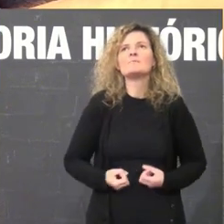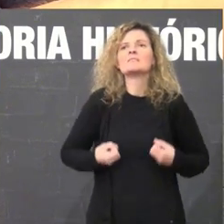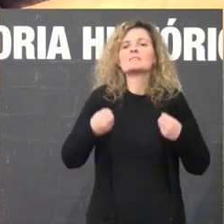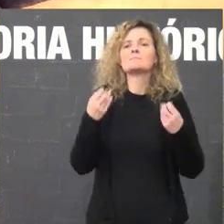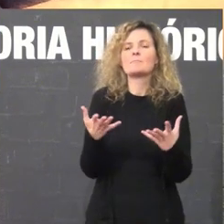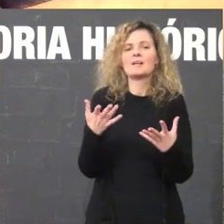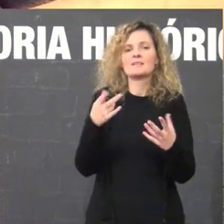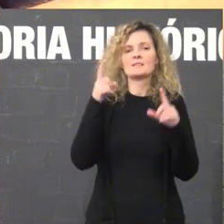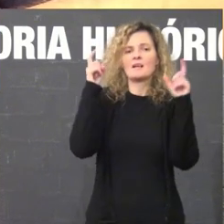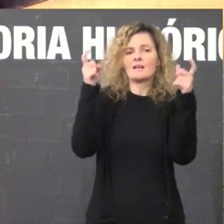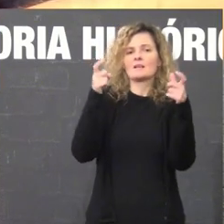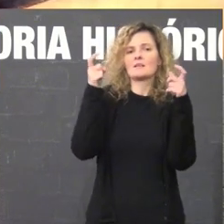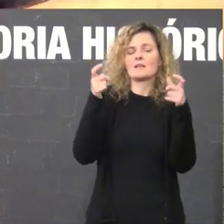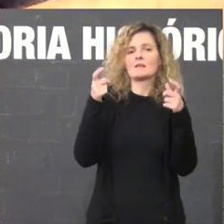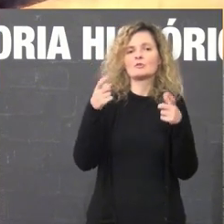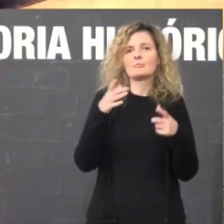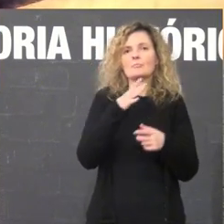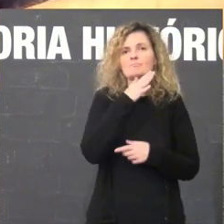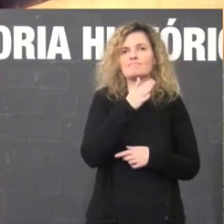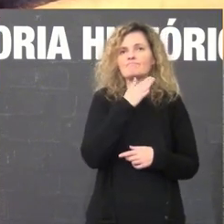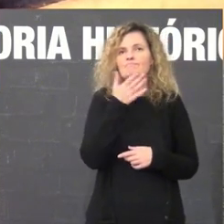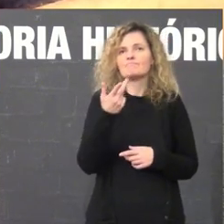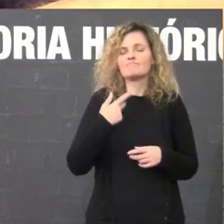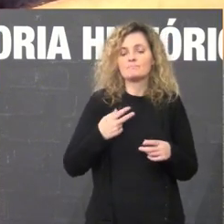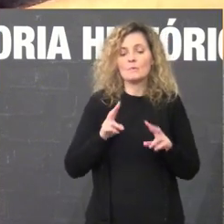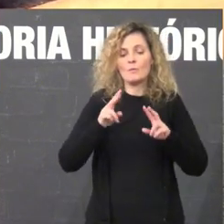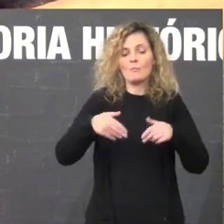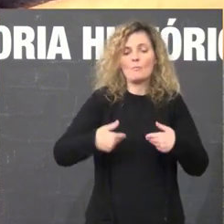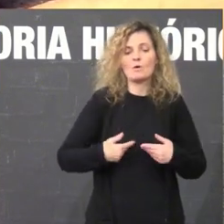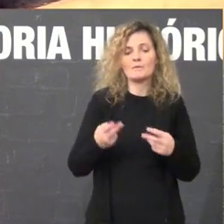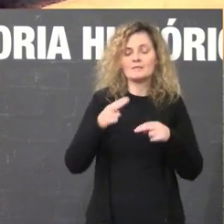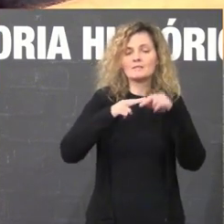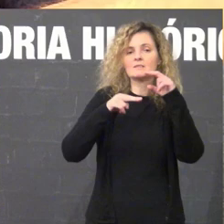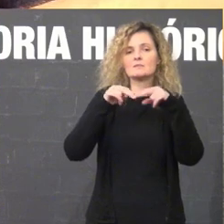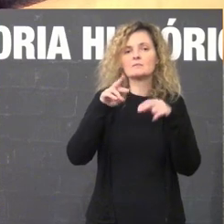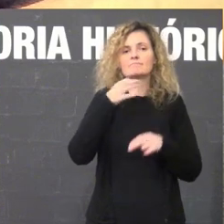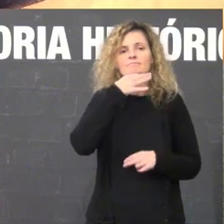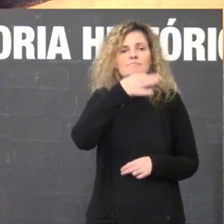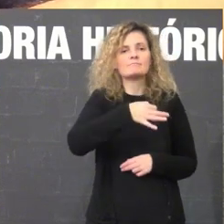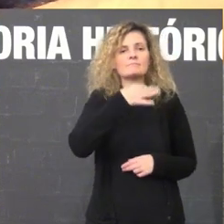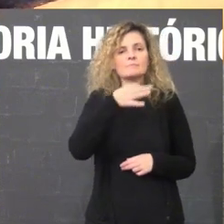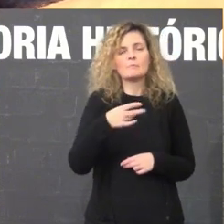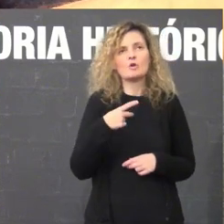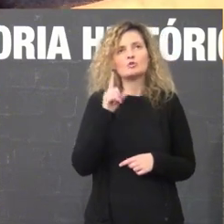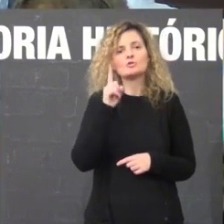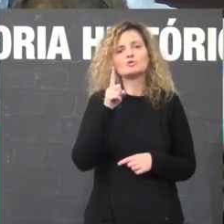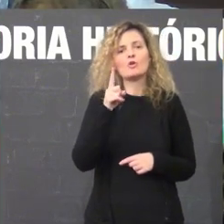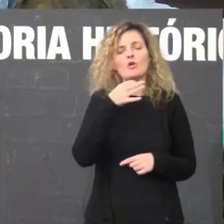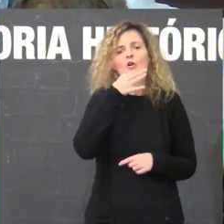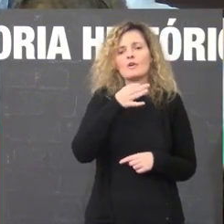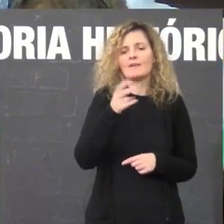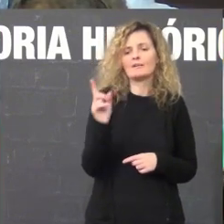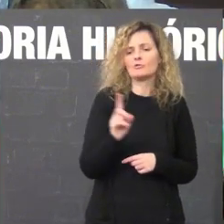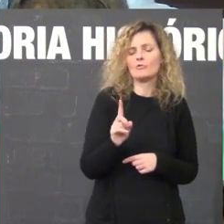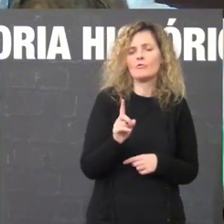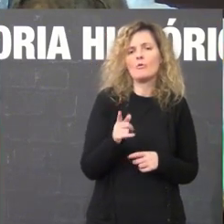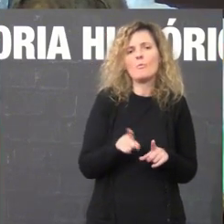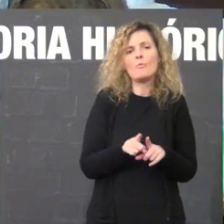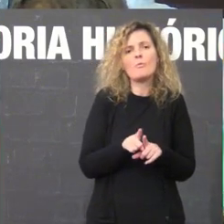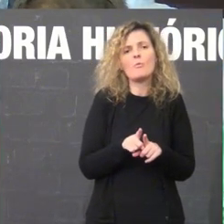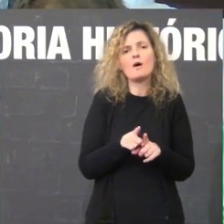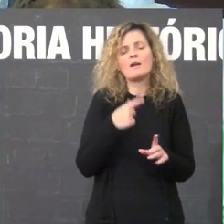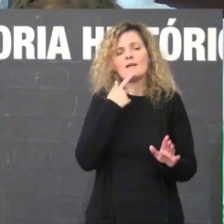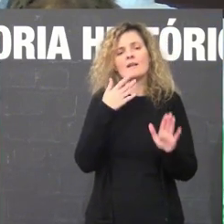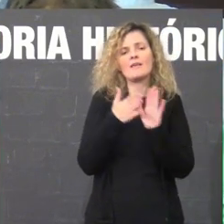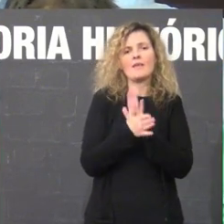ese intento por reconstruir un relato que no solo es un relato que es lo que